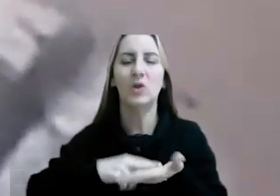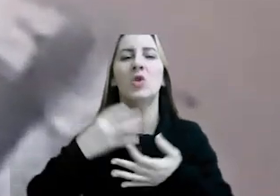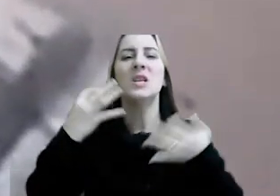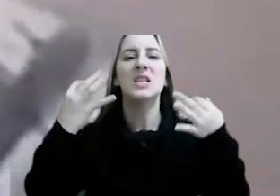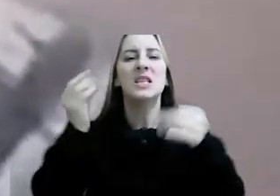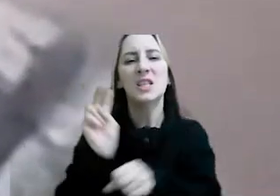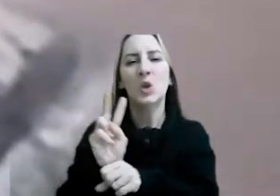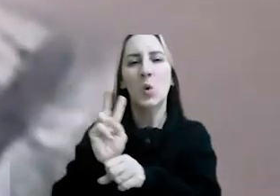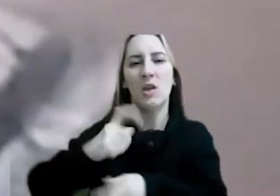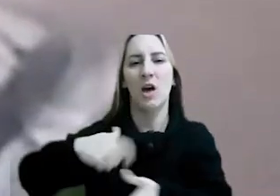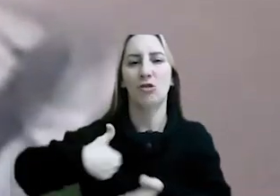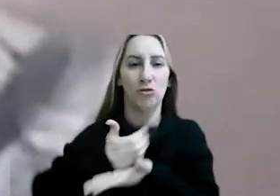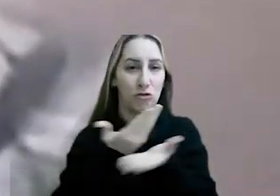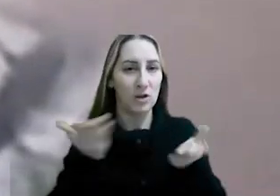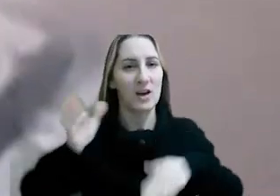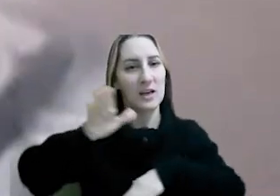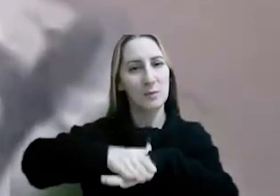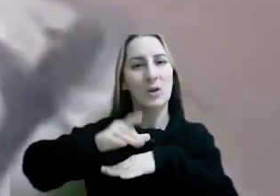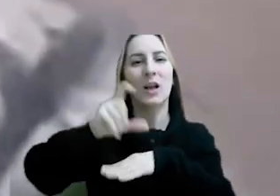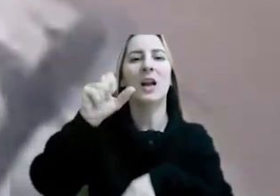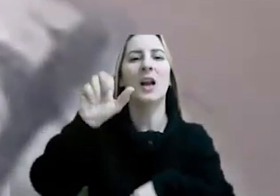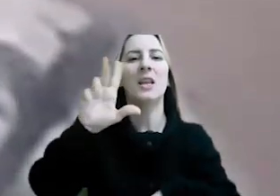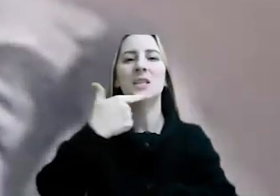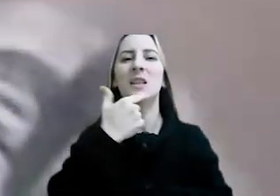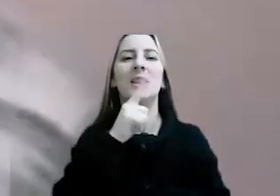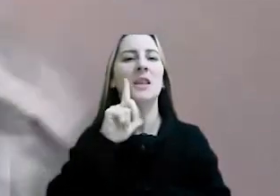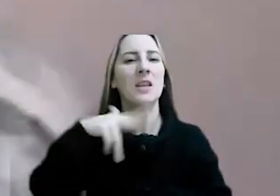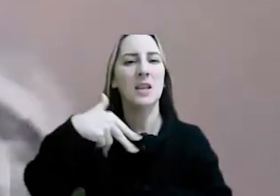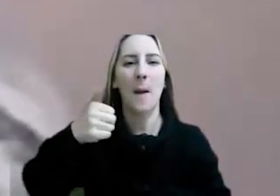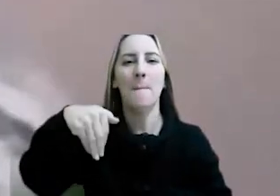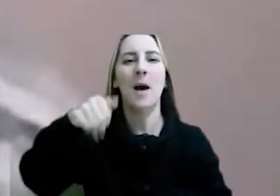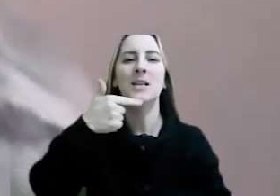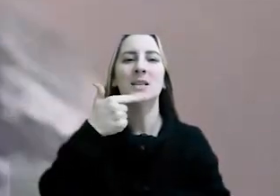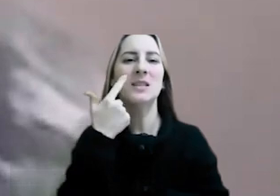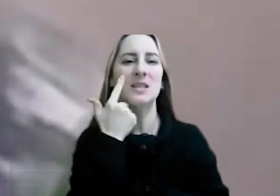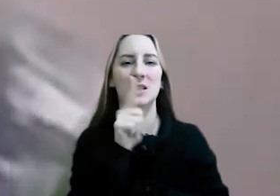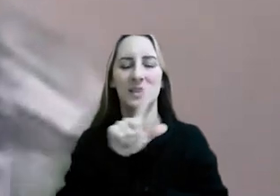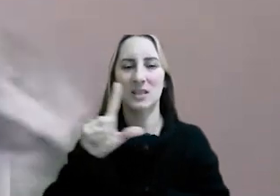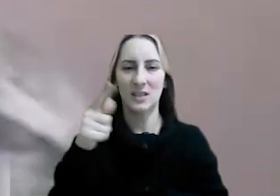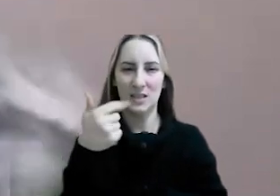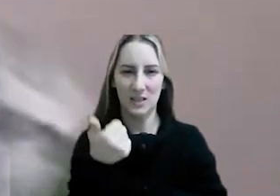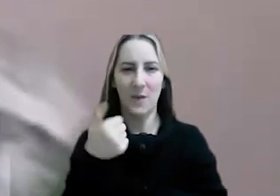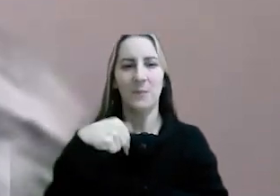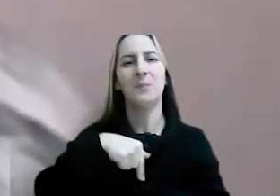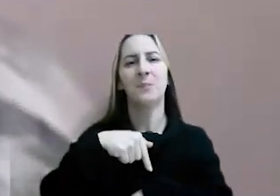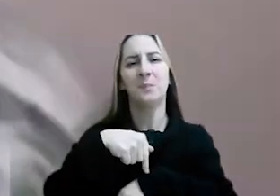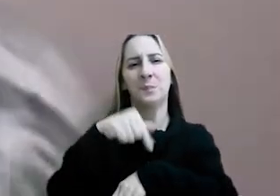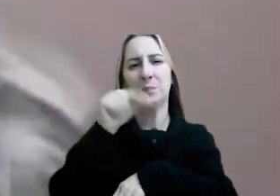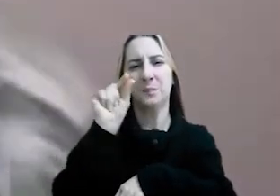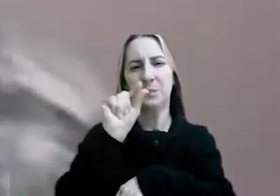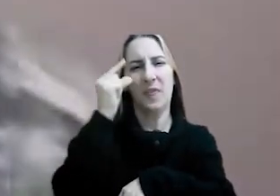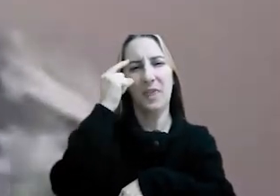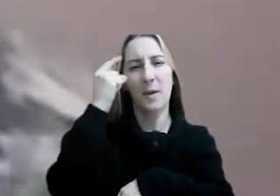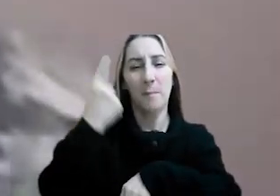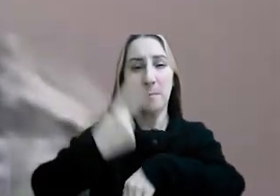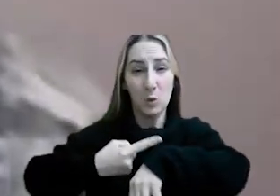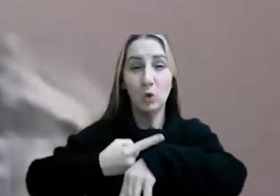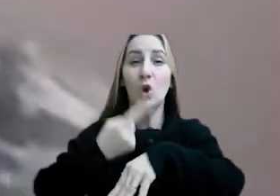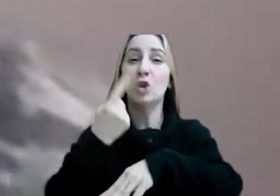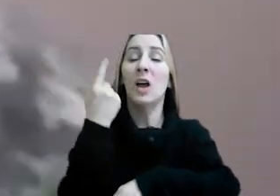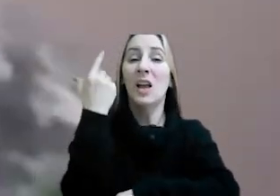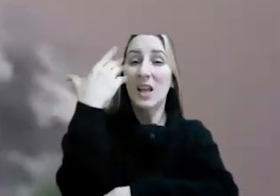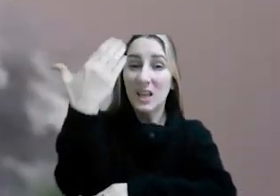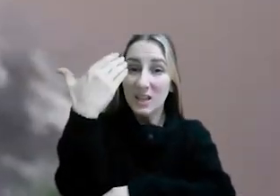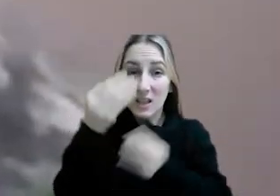a cargo de nuestra compañera Cristina Mancilla. Vamos a hacer un break de 10 minutos cuando Cristina termine